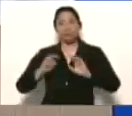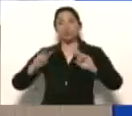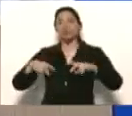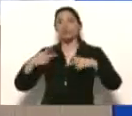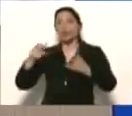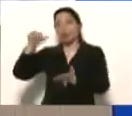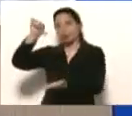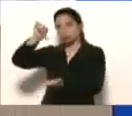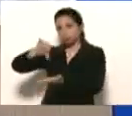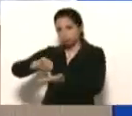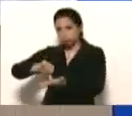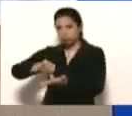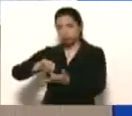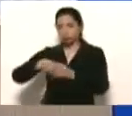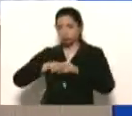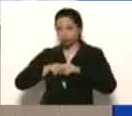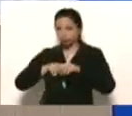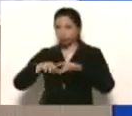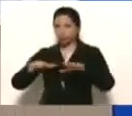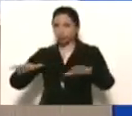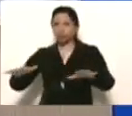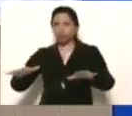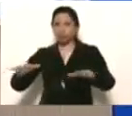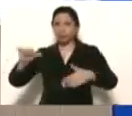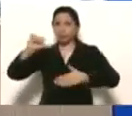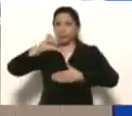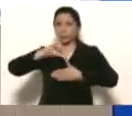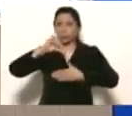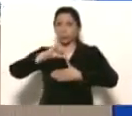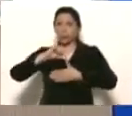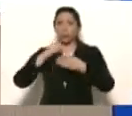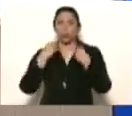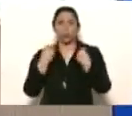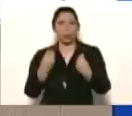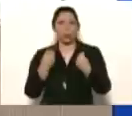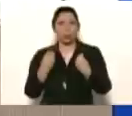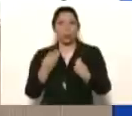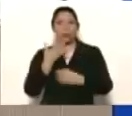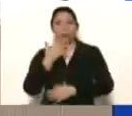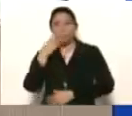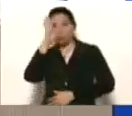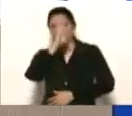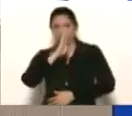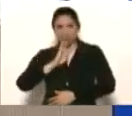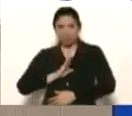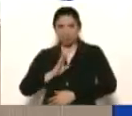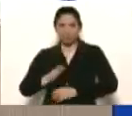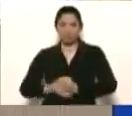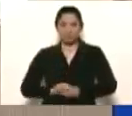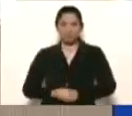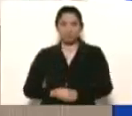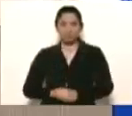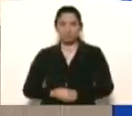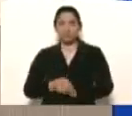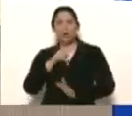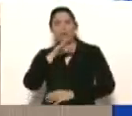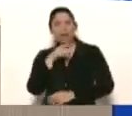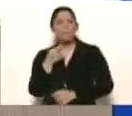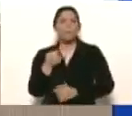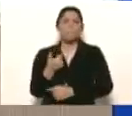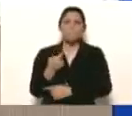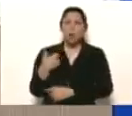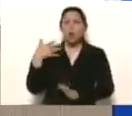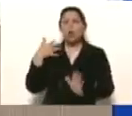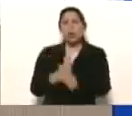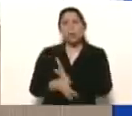epicentro de la pandemia en sudamérica como es el caso de brasil hablemos un poco de los